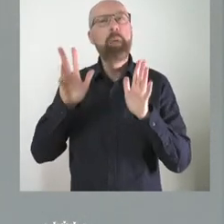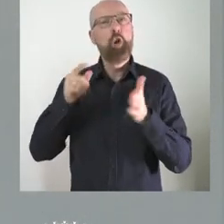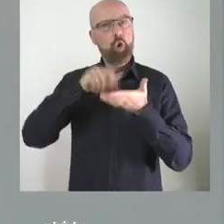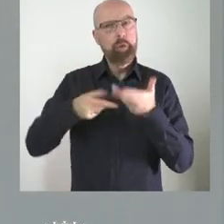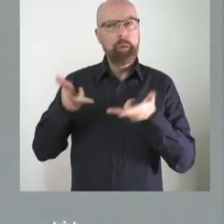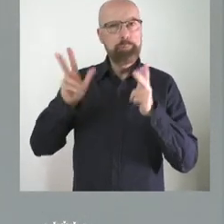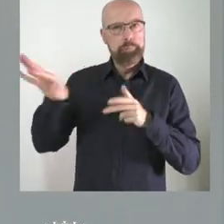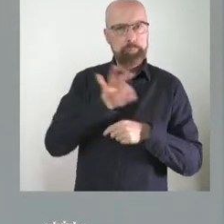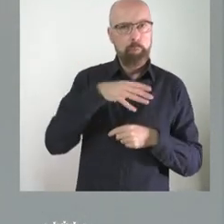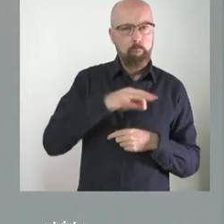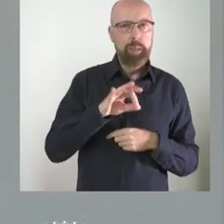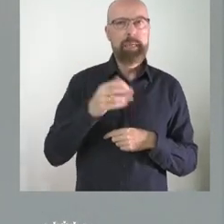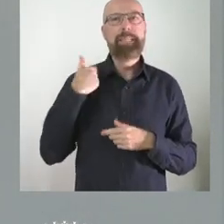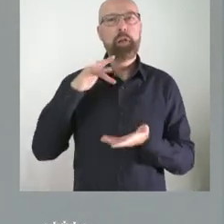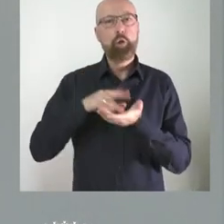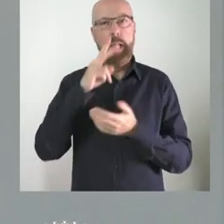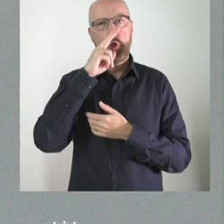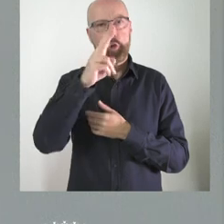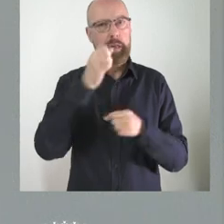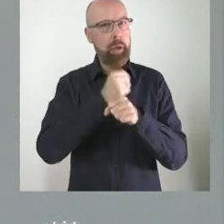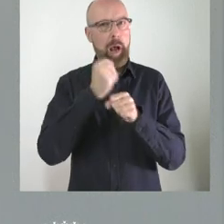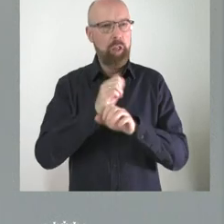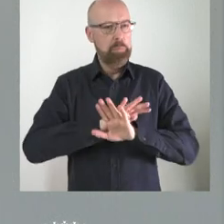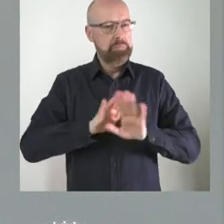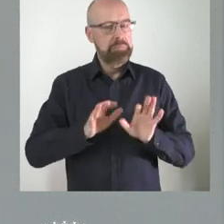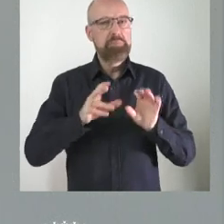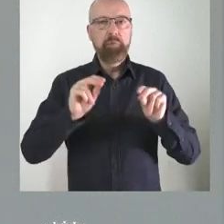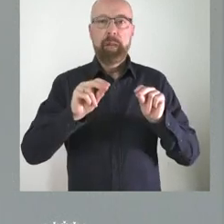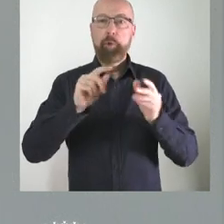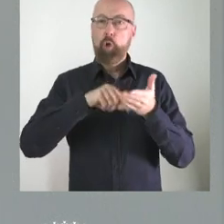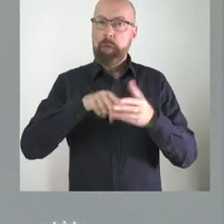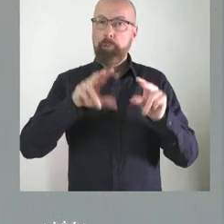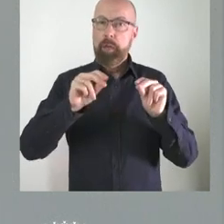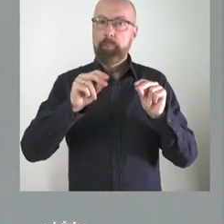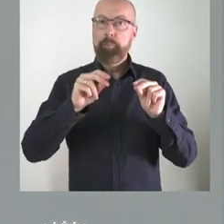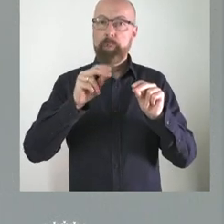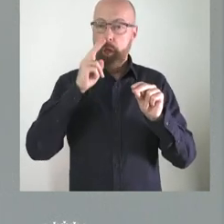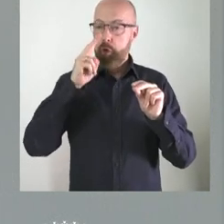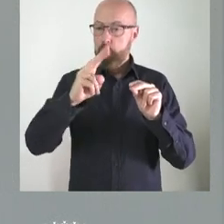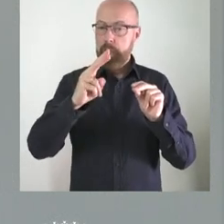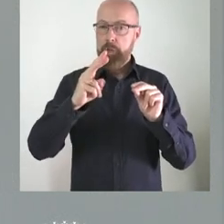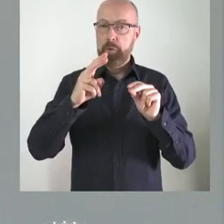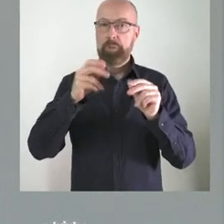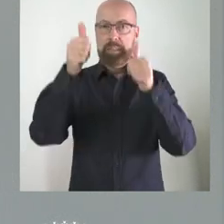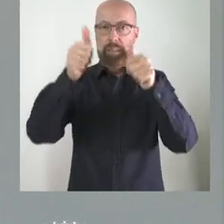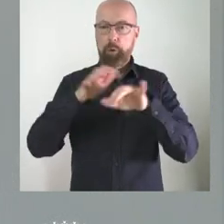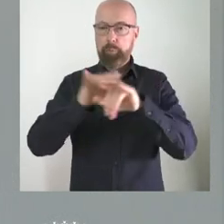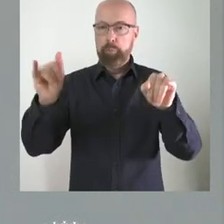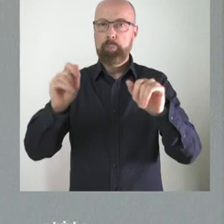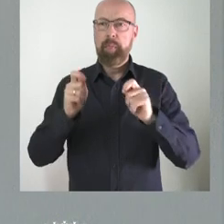trabajando en nuestra comunidad se acabó el contrato y en esos dos años no se le había homologado el título de especialista todavía